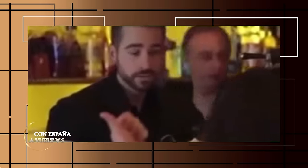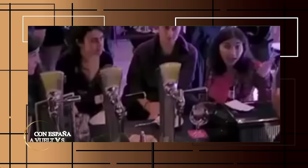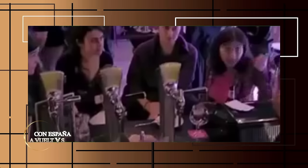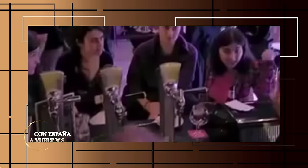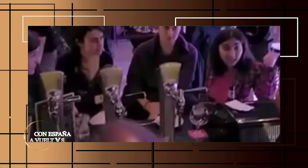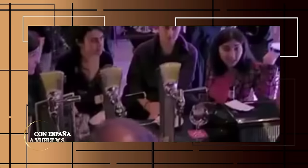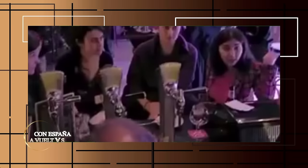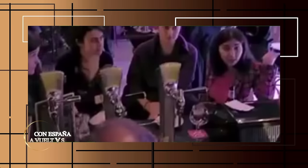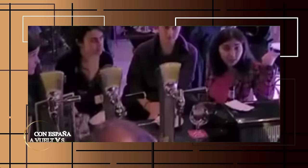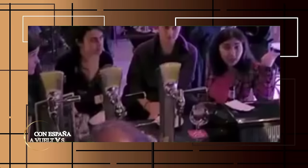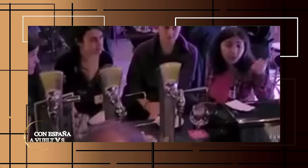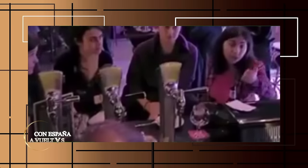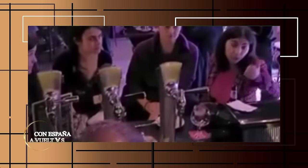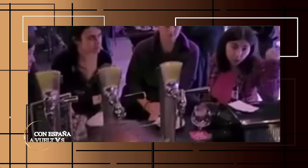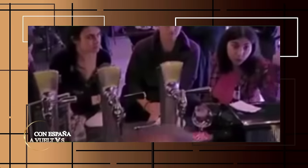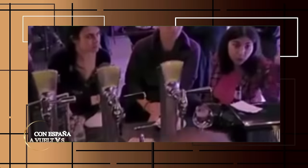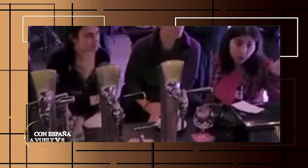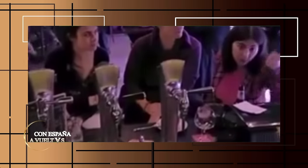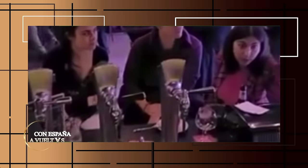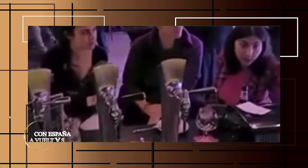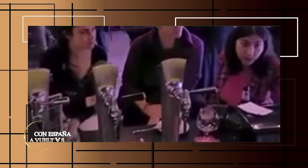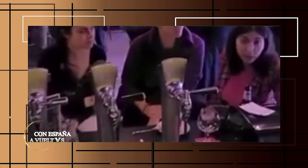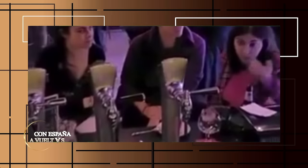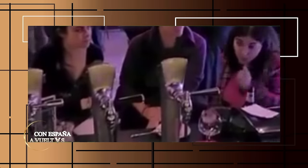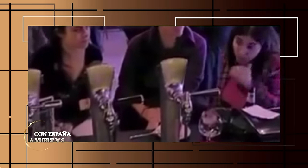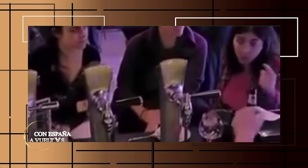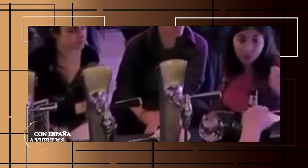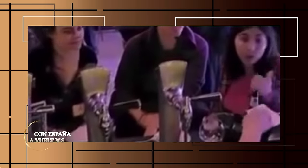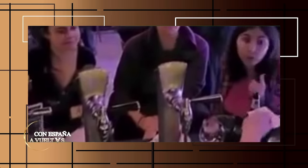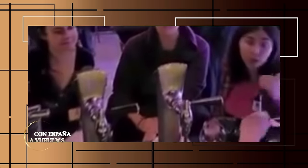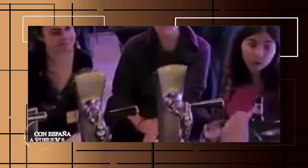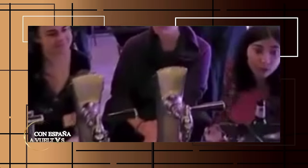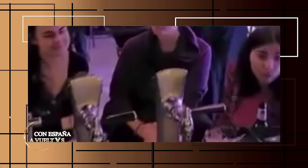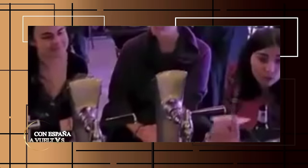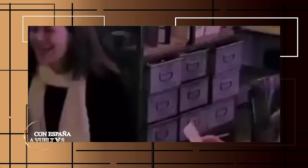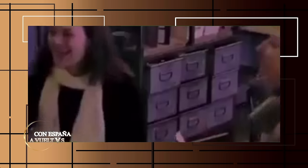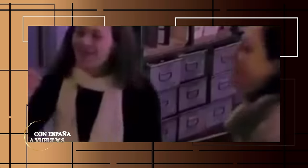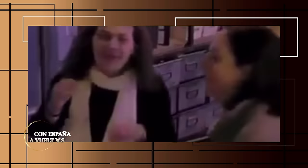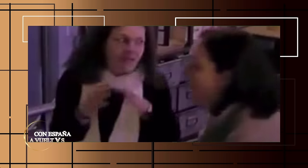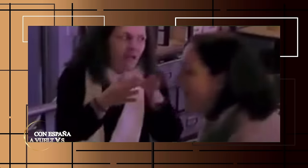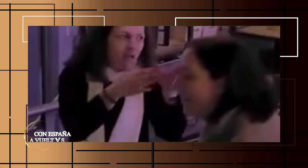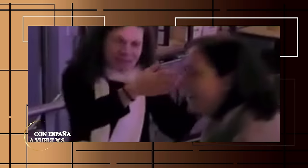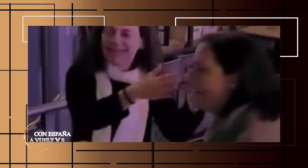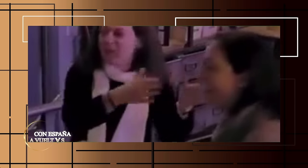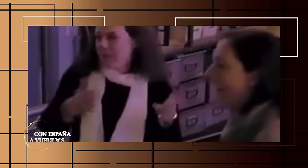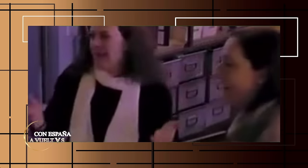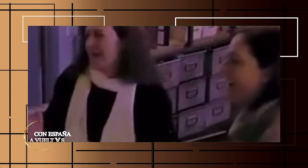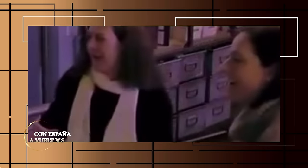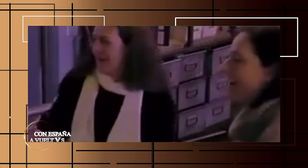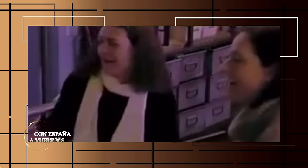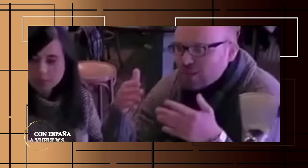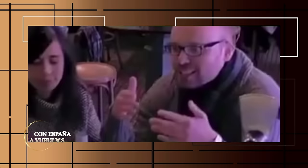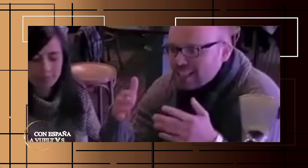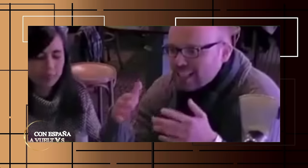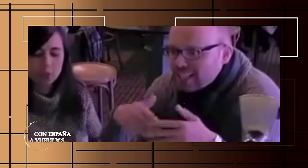pagado, al que se ha saqueado. Pero esto no funciona así, lo siento. Es un hijo puta por haberse tirado, pero a mí yo no me voy a comer el marrón de oro. Debería haberlo perseguido para